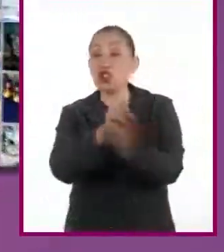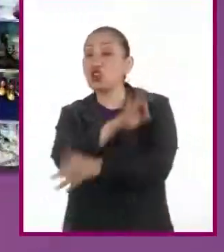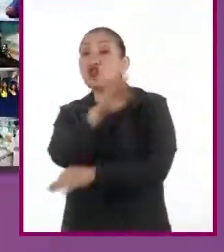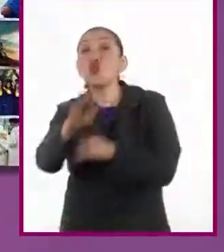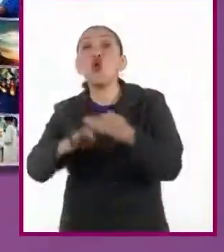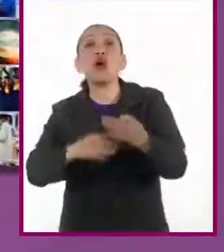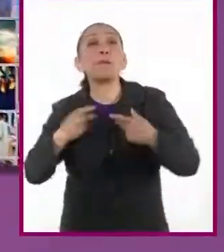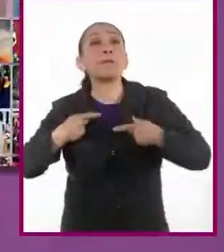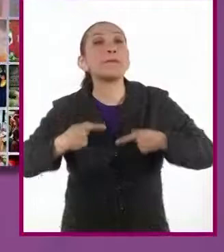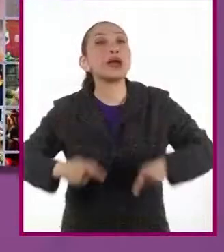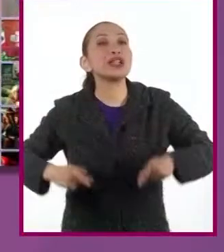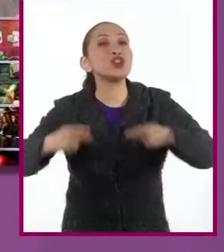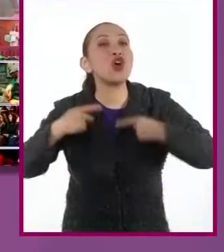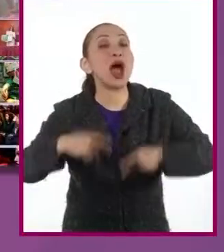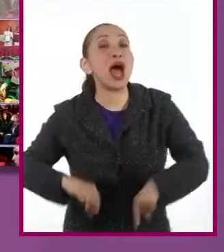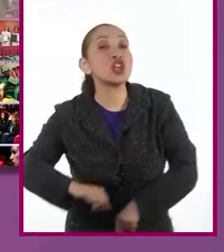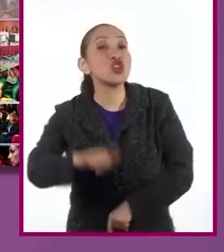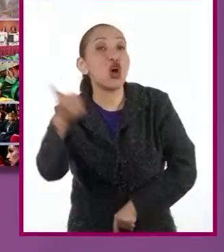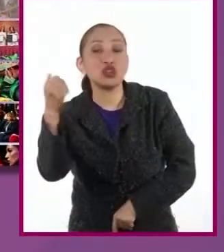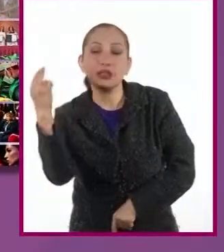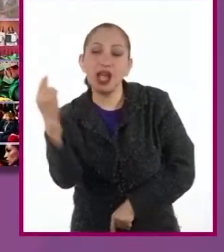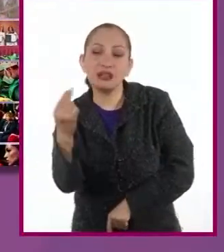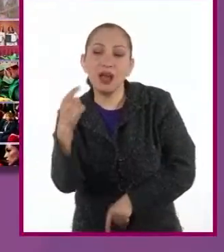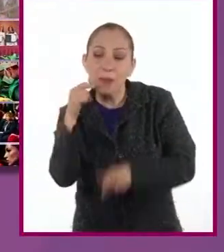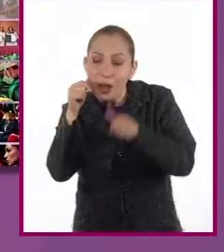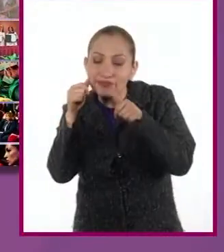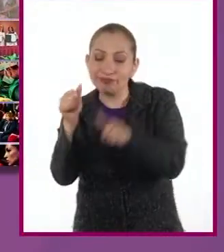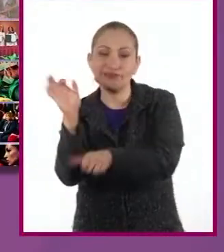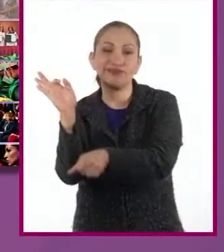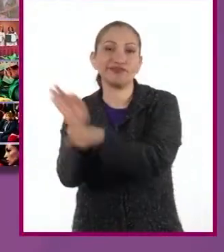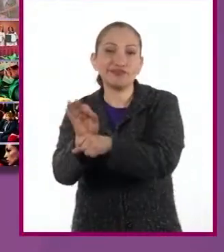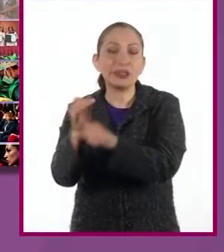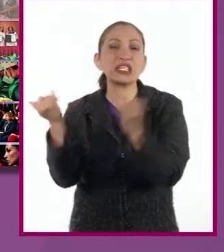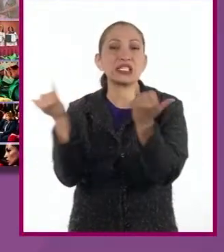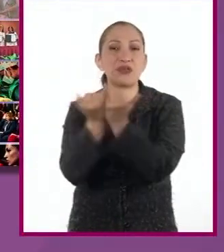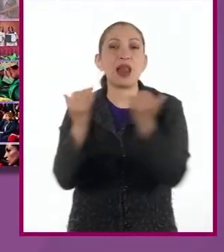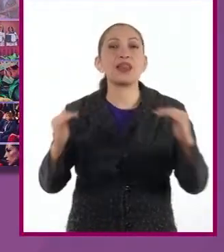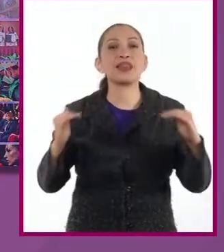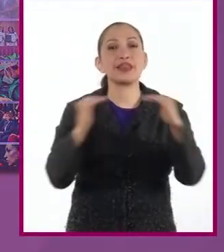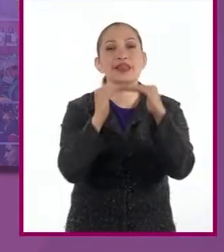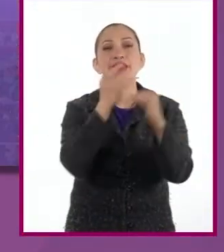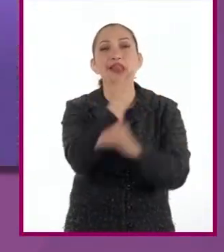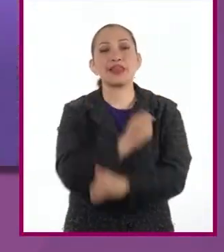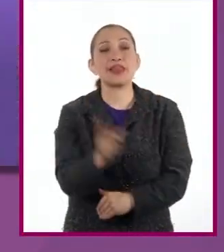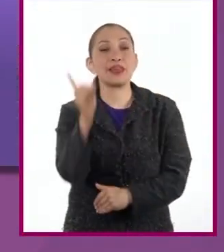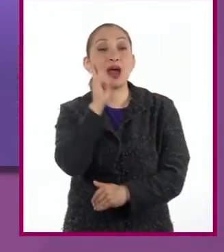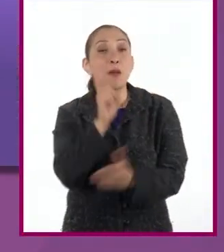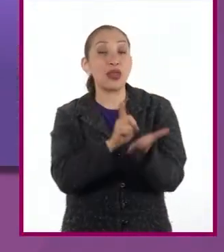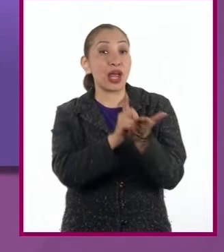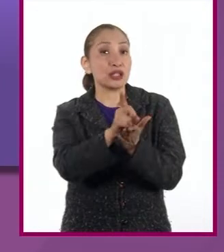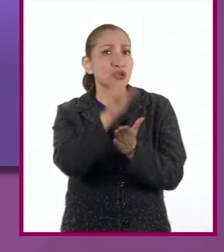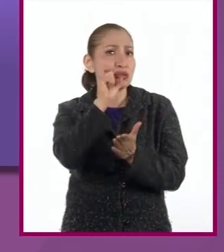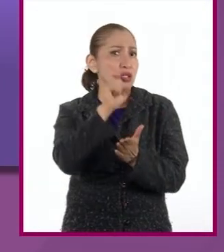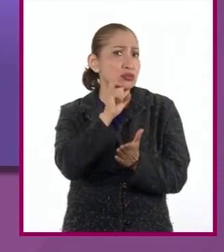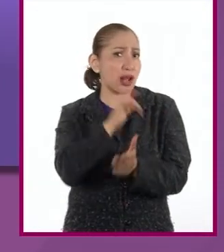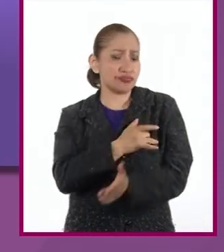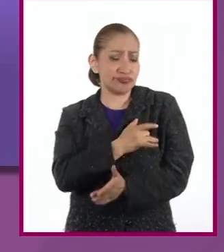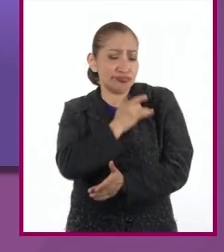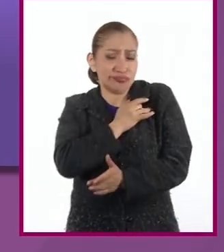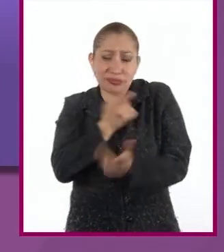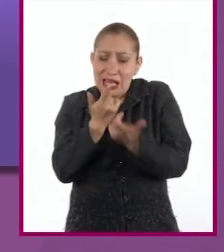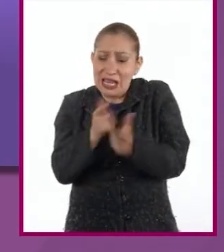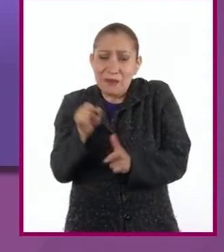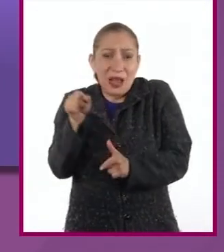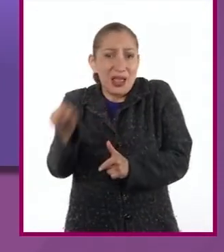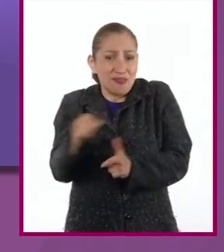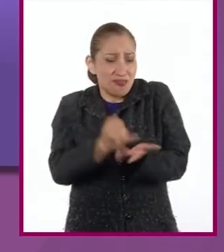las personas y otros que requieren para hacer posible la equidad de género, como los derechos sexuales, que le dan